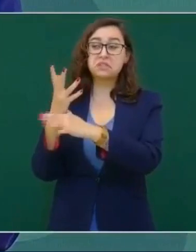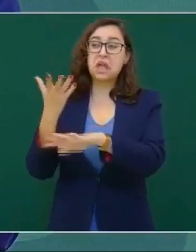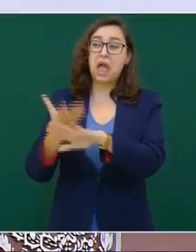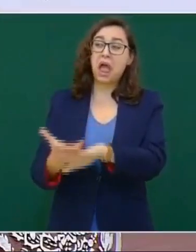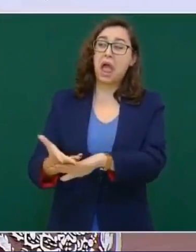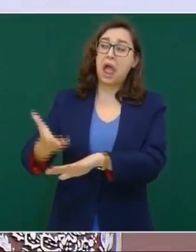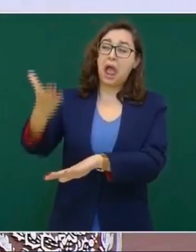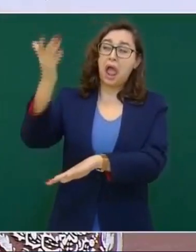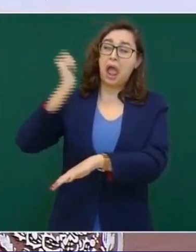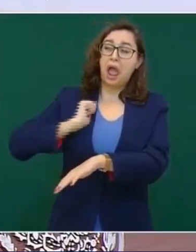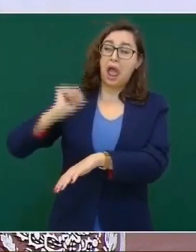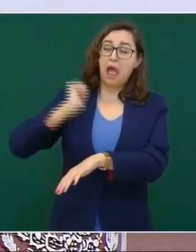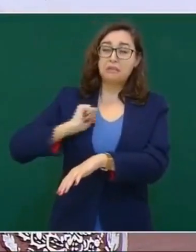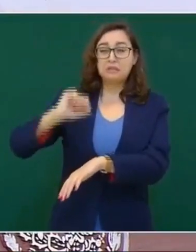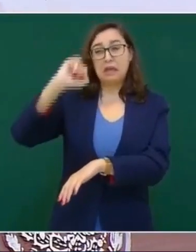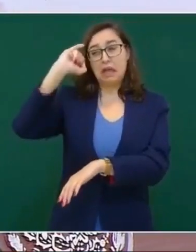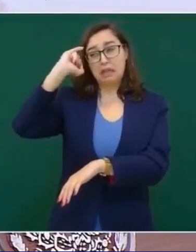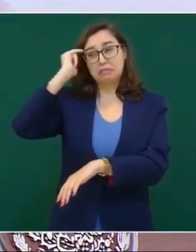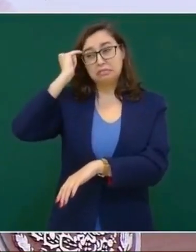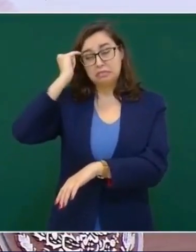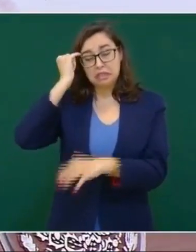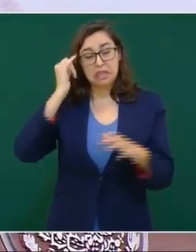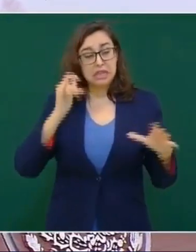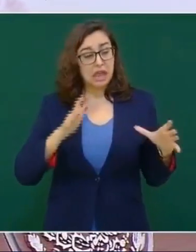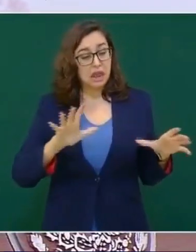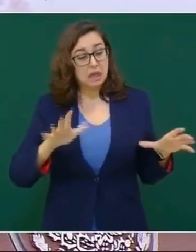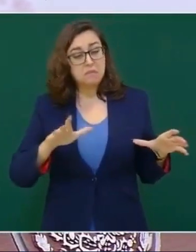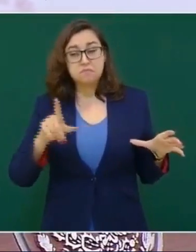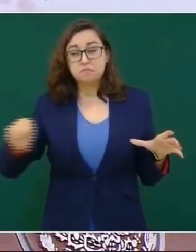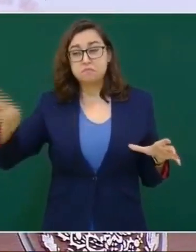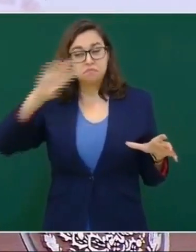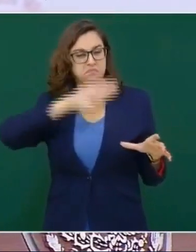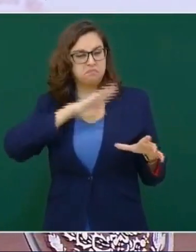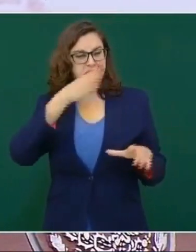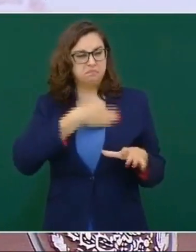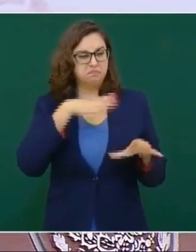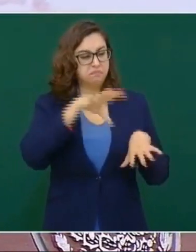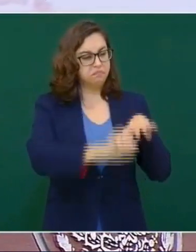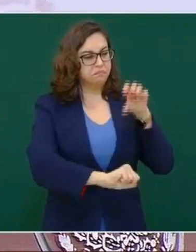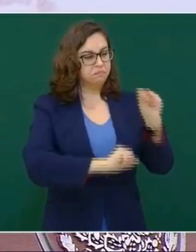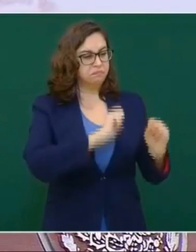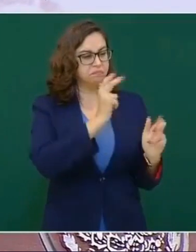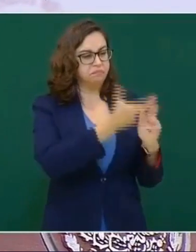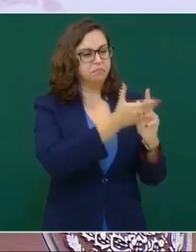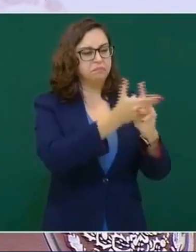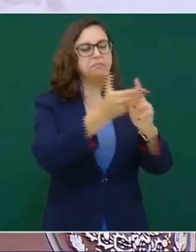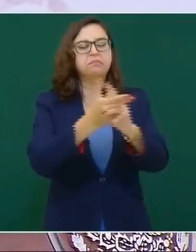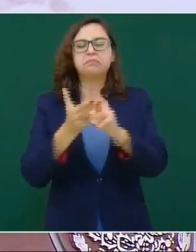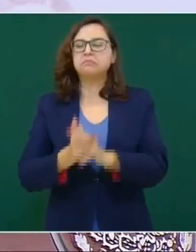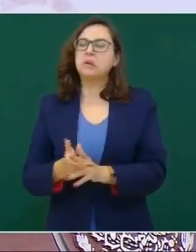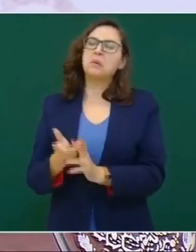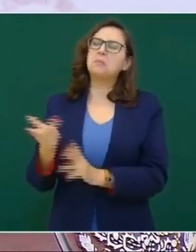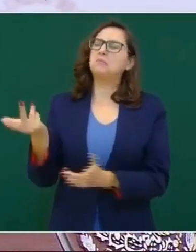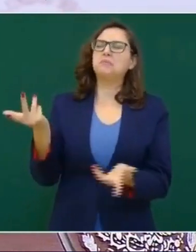agravios cometidos a las comunidades indígenas es una cortina de humo,